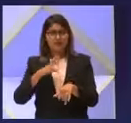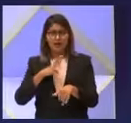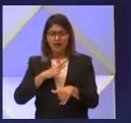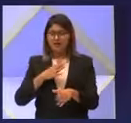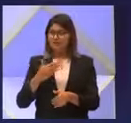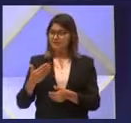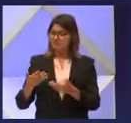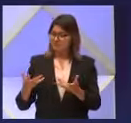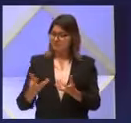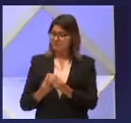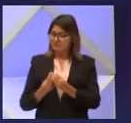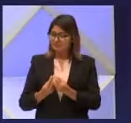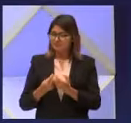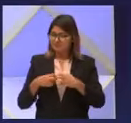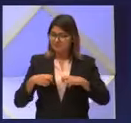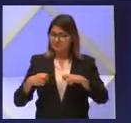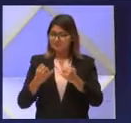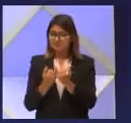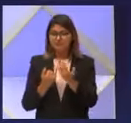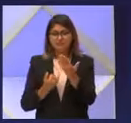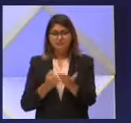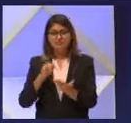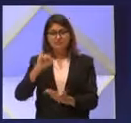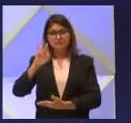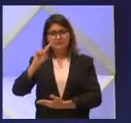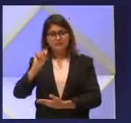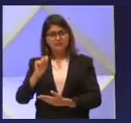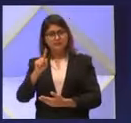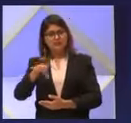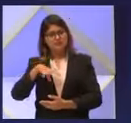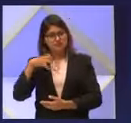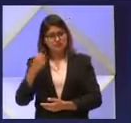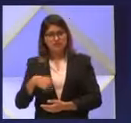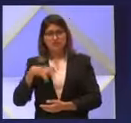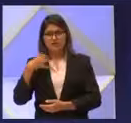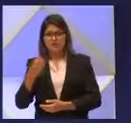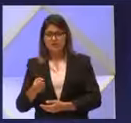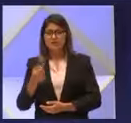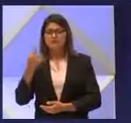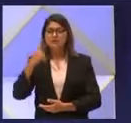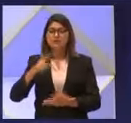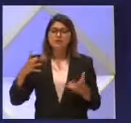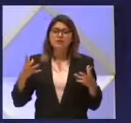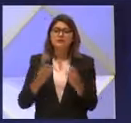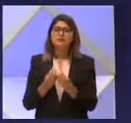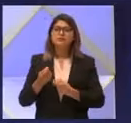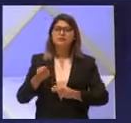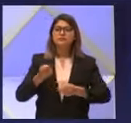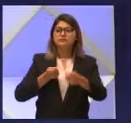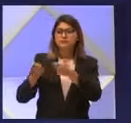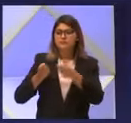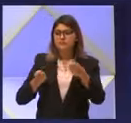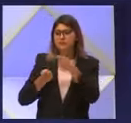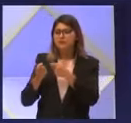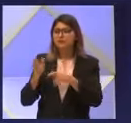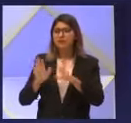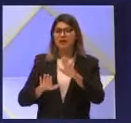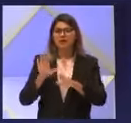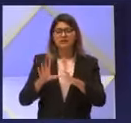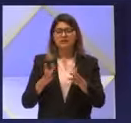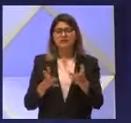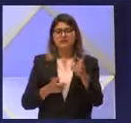aquí en la sala y el ft por todos los esfuerzos para manejar estas cuestiones que parecerían inmanejables